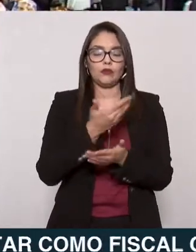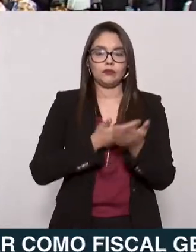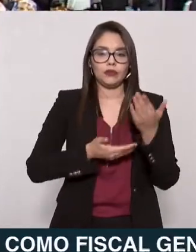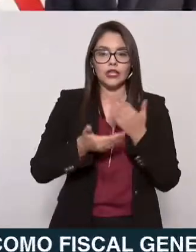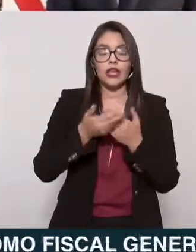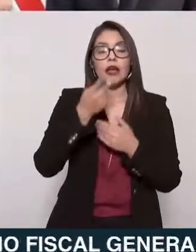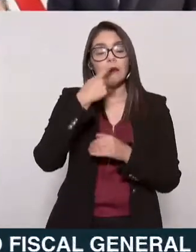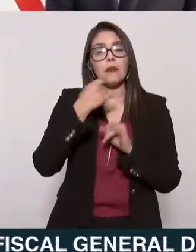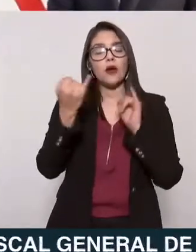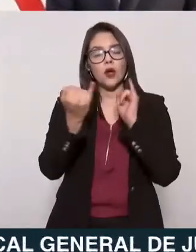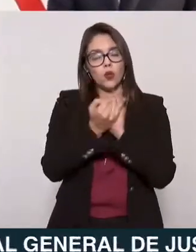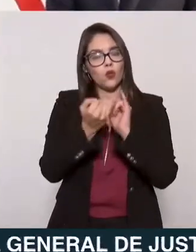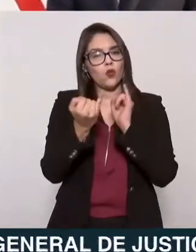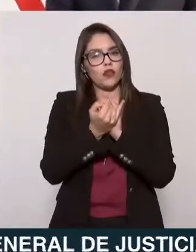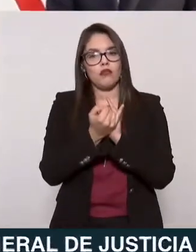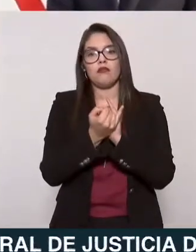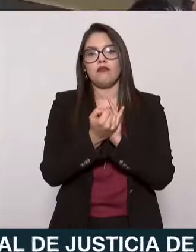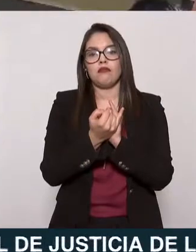pero al mismo tiempo